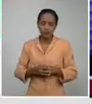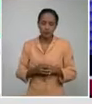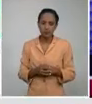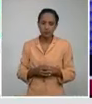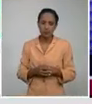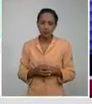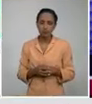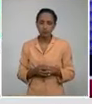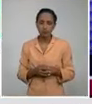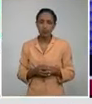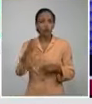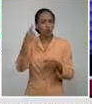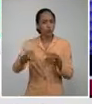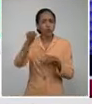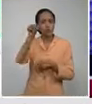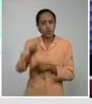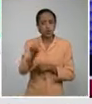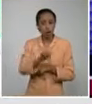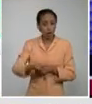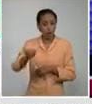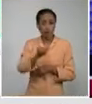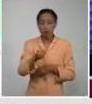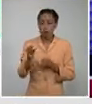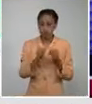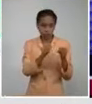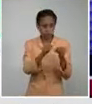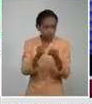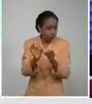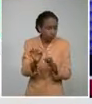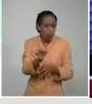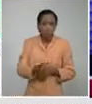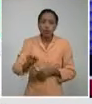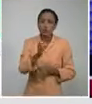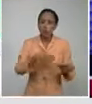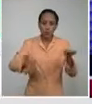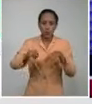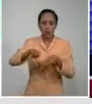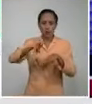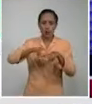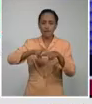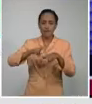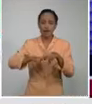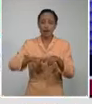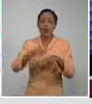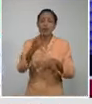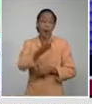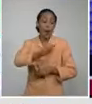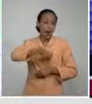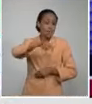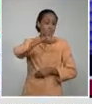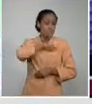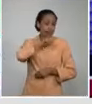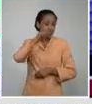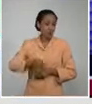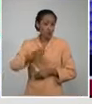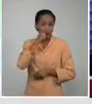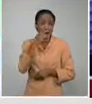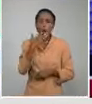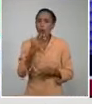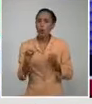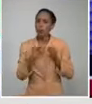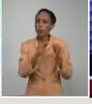dijibutiense, también autóctono del municipio Playa, aquí en La Habana. Y un español, que es una transmisión autóctona